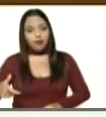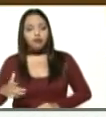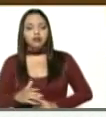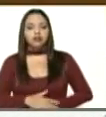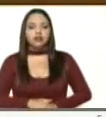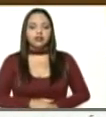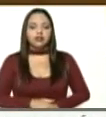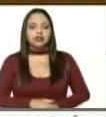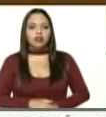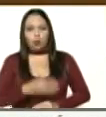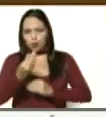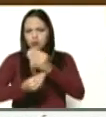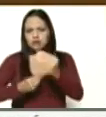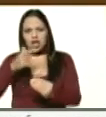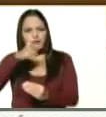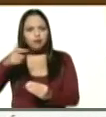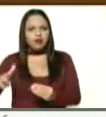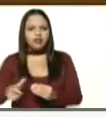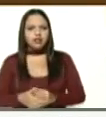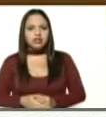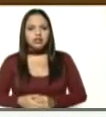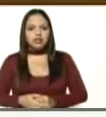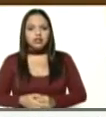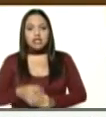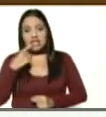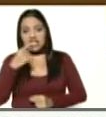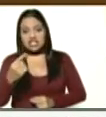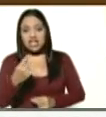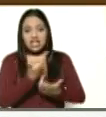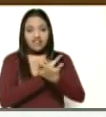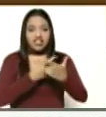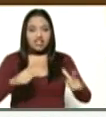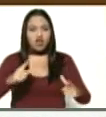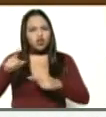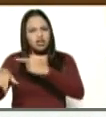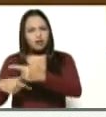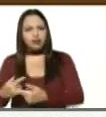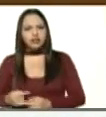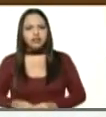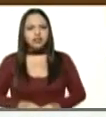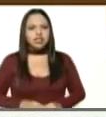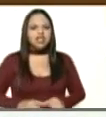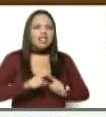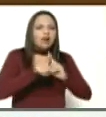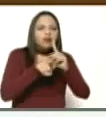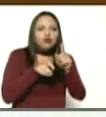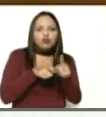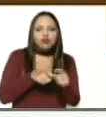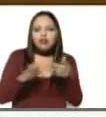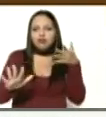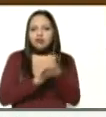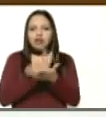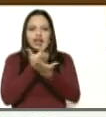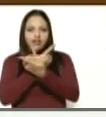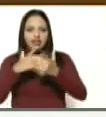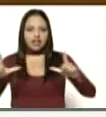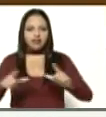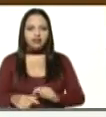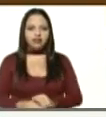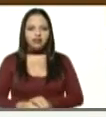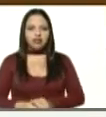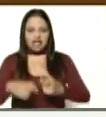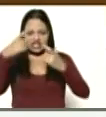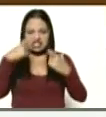se plantease aquello que decía nuestro libertador más tarde, la incógnita de la libertad, ser